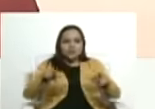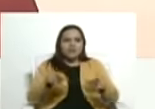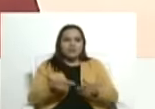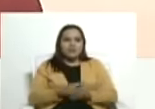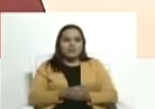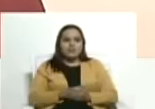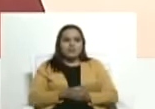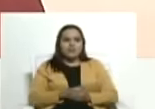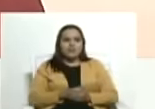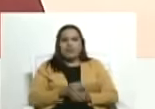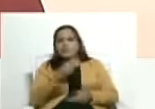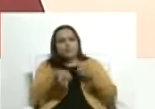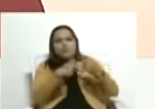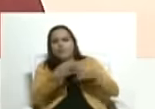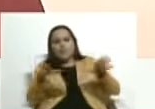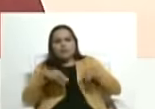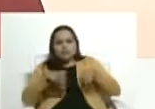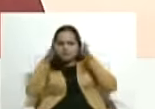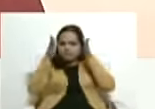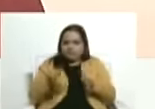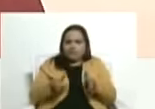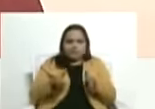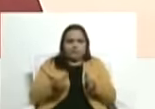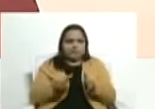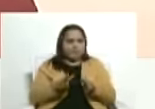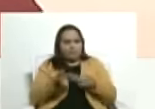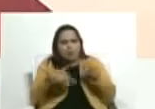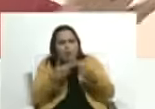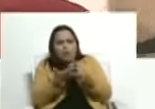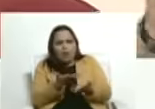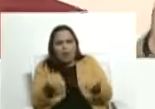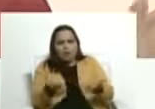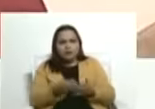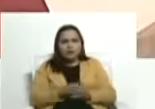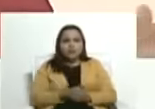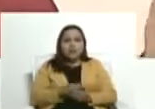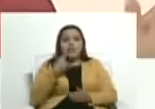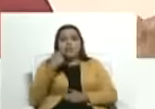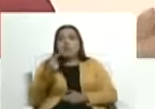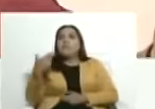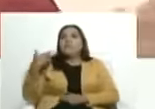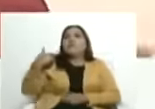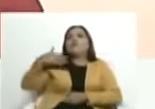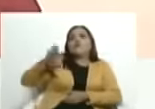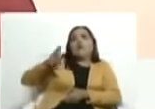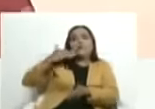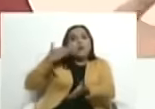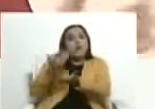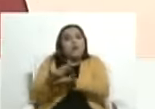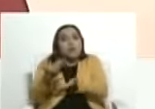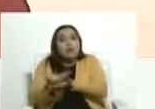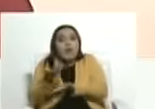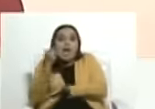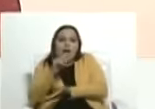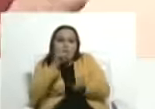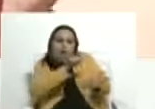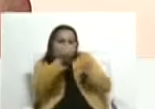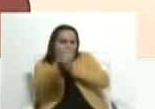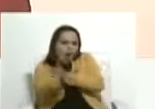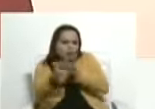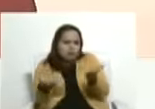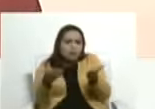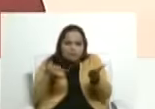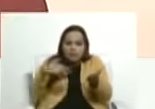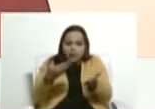No, no, él nunca va a asumir una posición. Pero él está ahí, bueno, aquí está mi candidatura, si tienen otro, ¿de dónde van a sacar otro? Tiene que